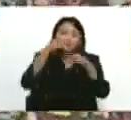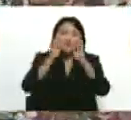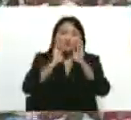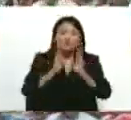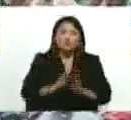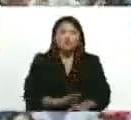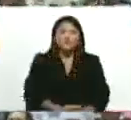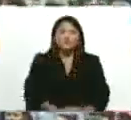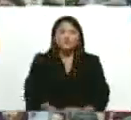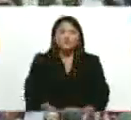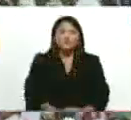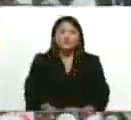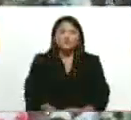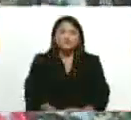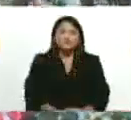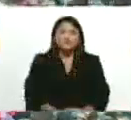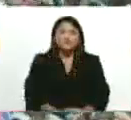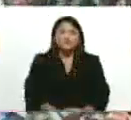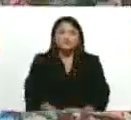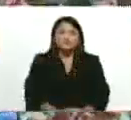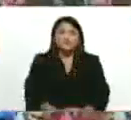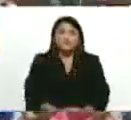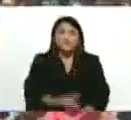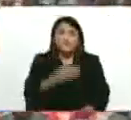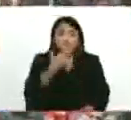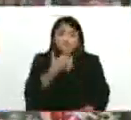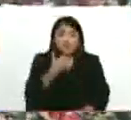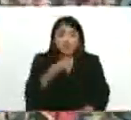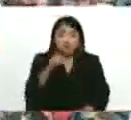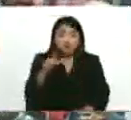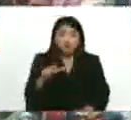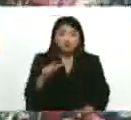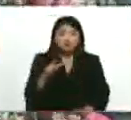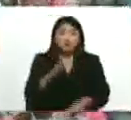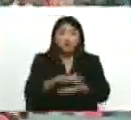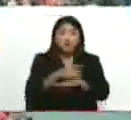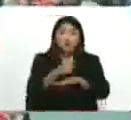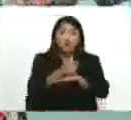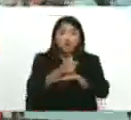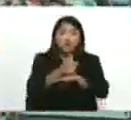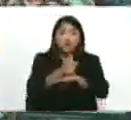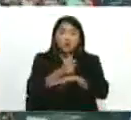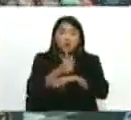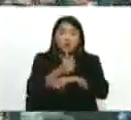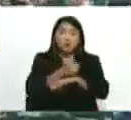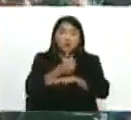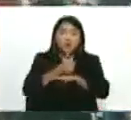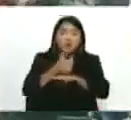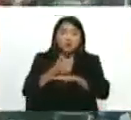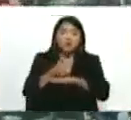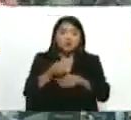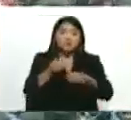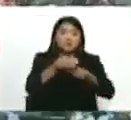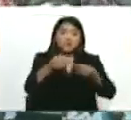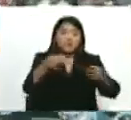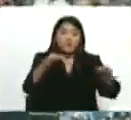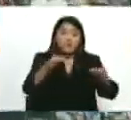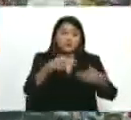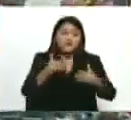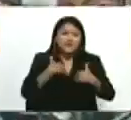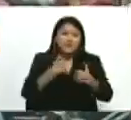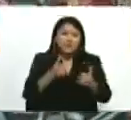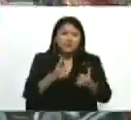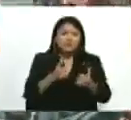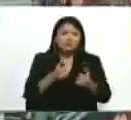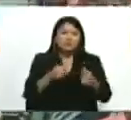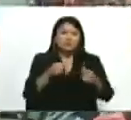Yo les pido que si ustedes se encuentran con un funcionario del gobierno, entregarle un papelito para un tema de salud